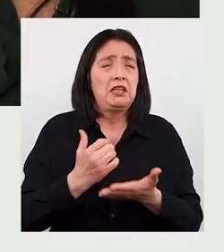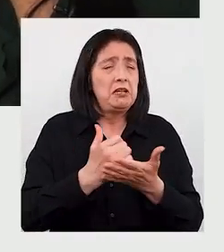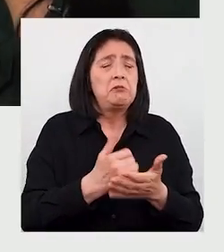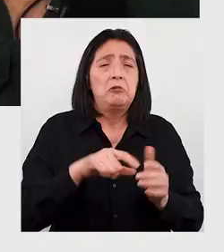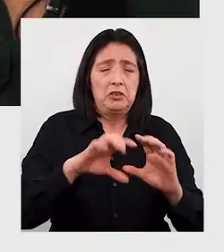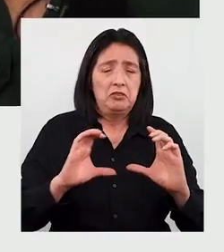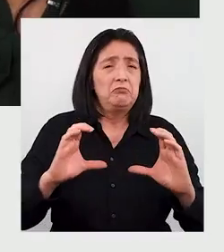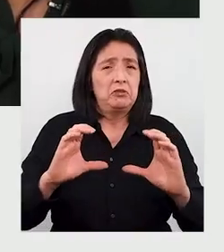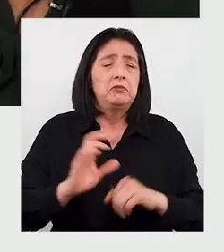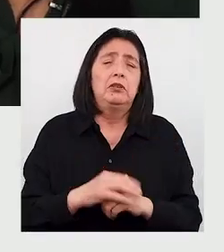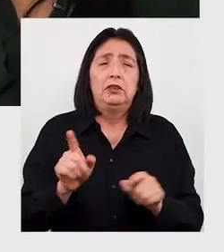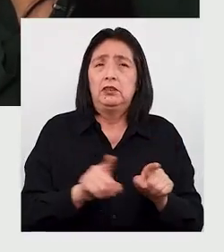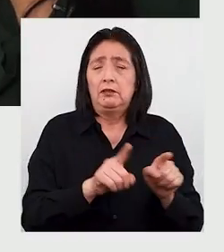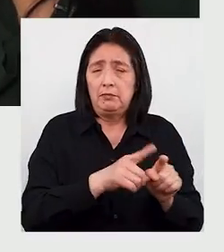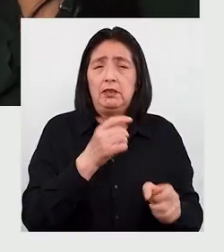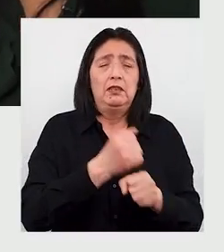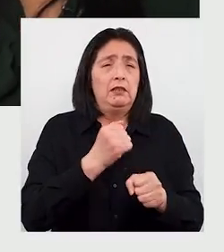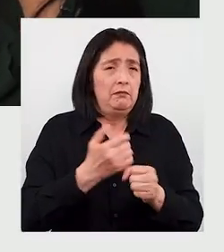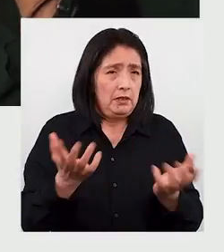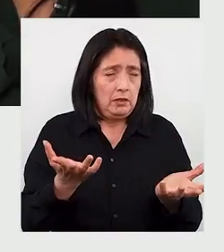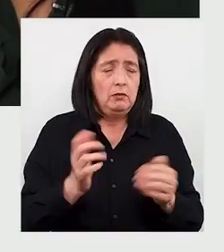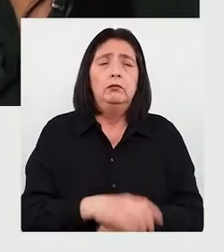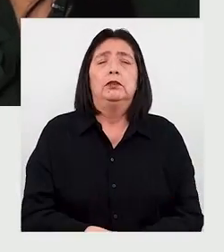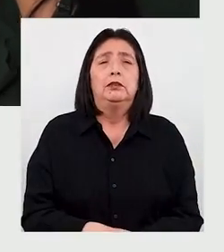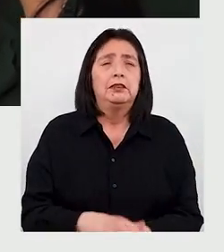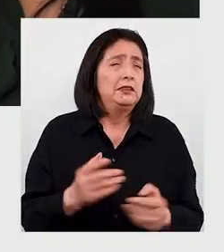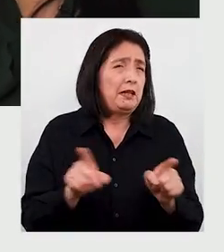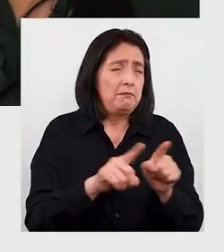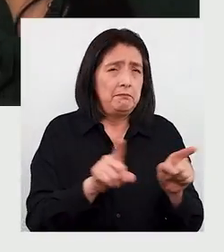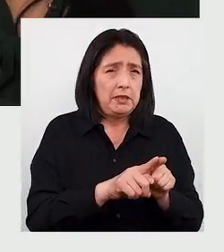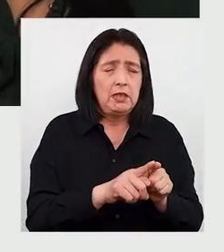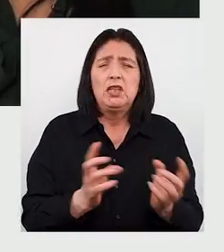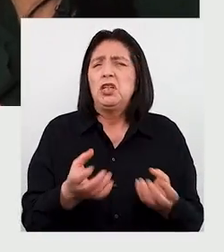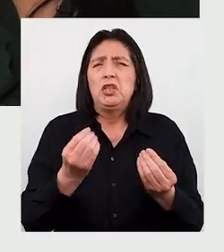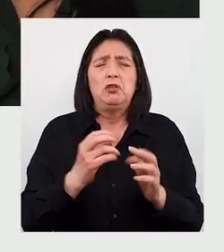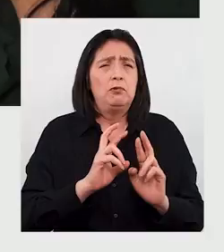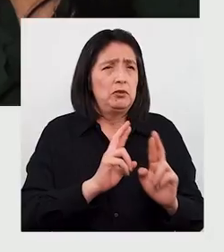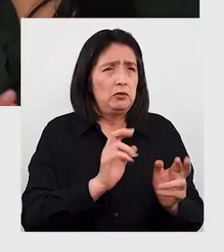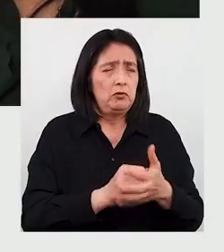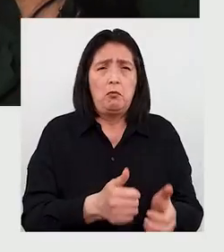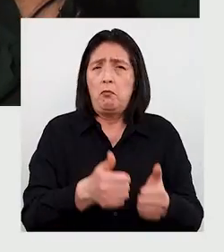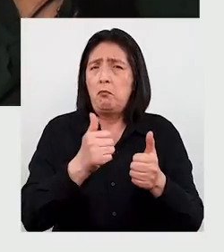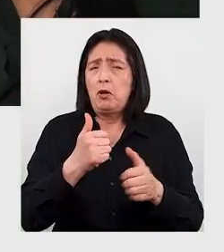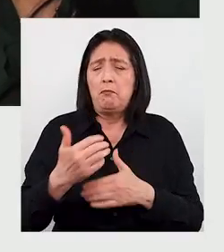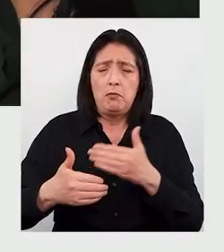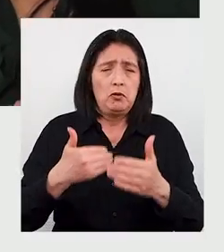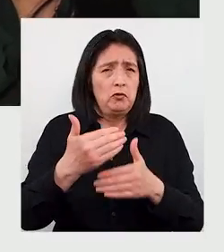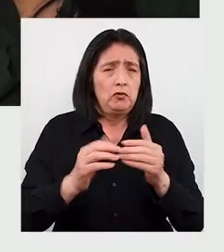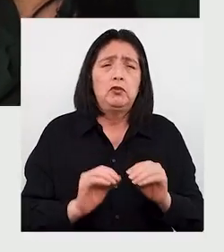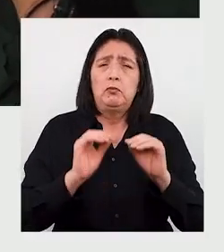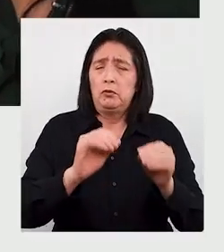beneficiadas con este estándar y las acciones que lo enmarcan. Asimismo, y como resultado de un exitoso proceso